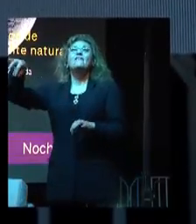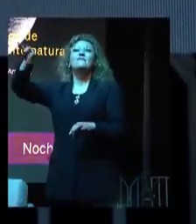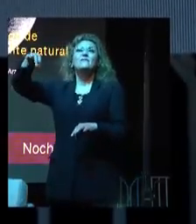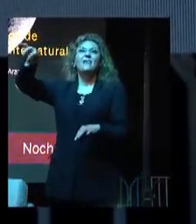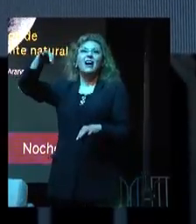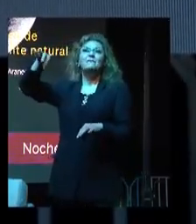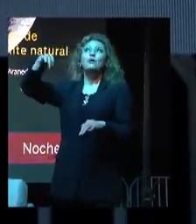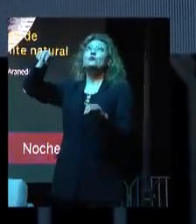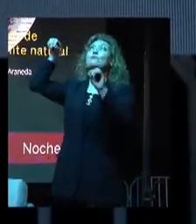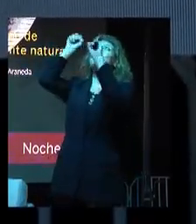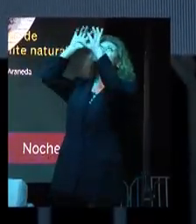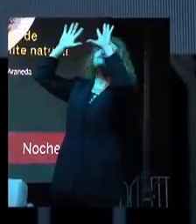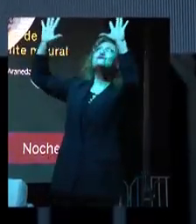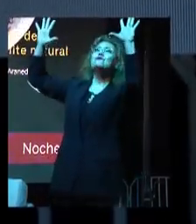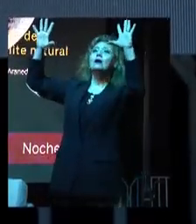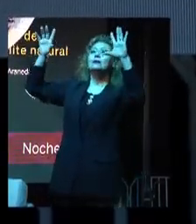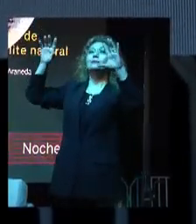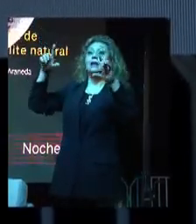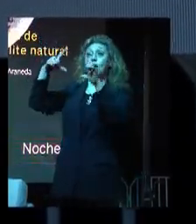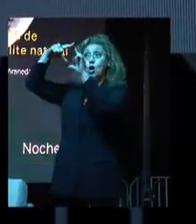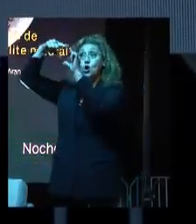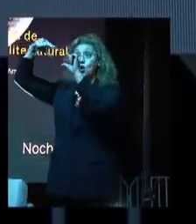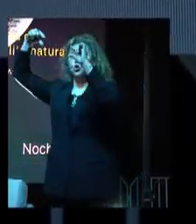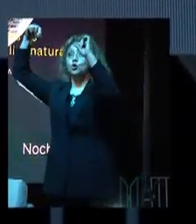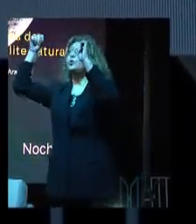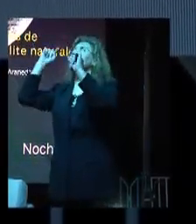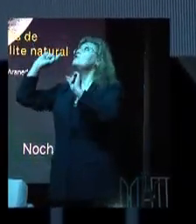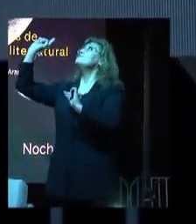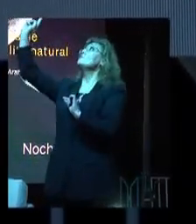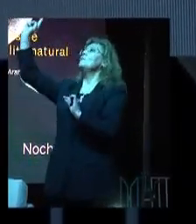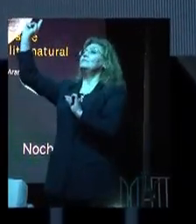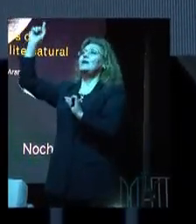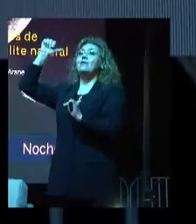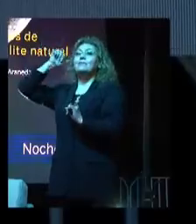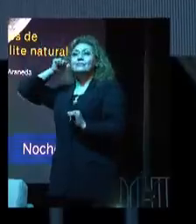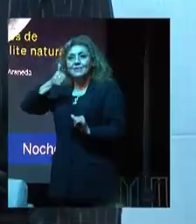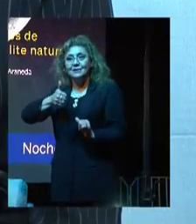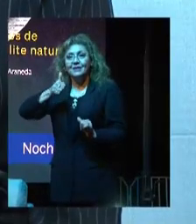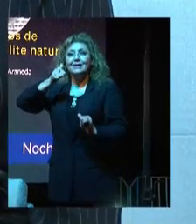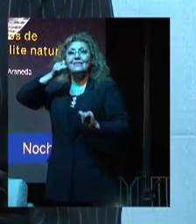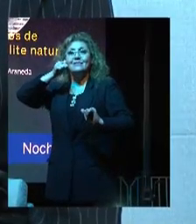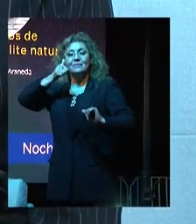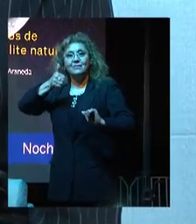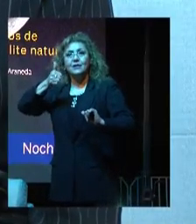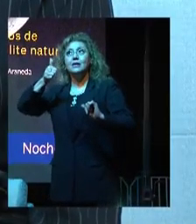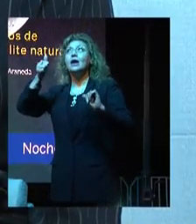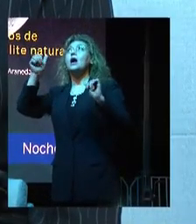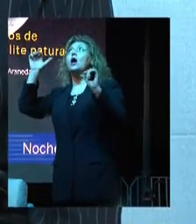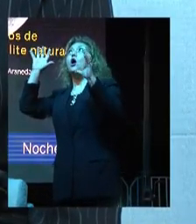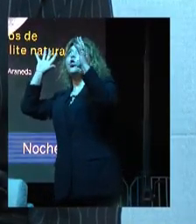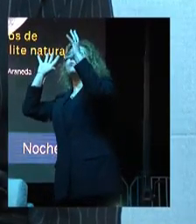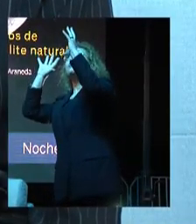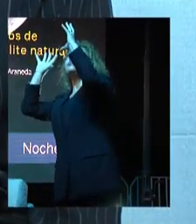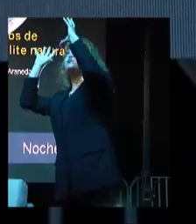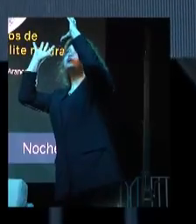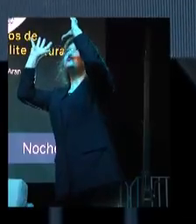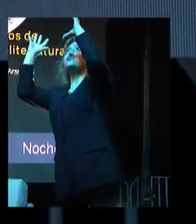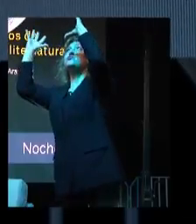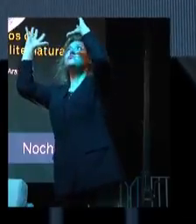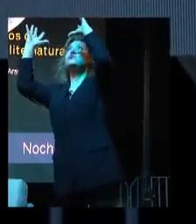planetas. Y la luna día a día va cambiando su posición en el